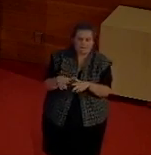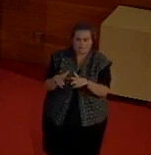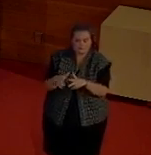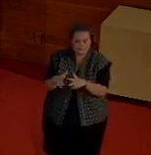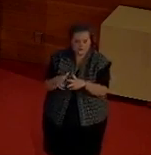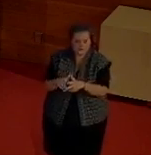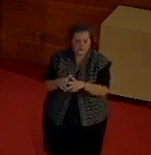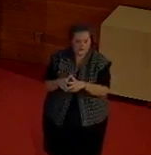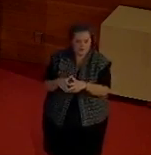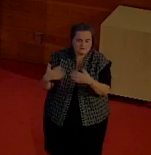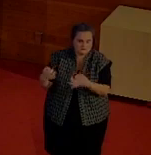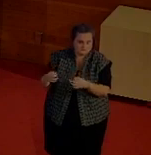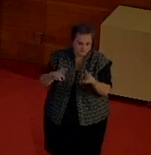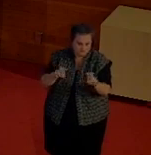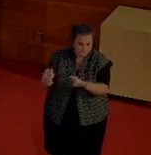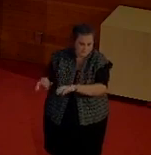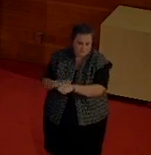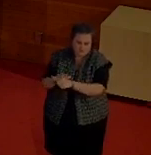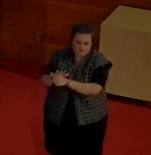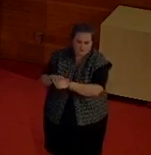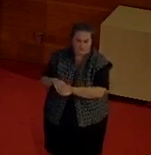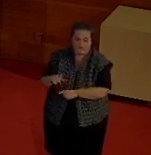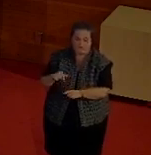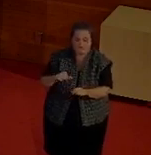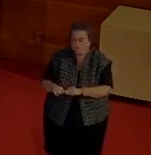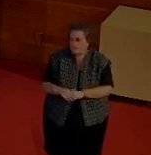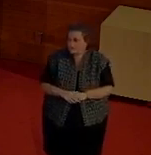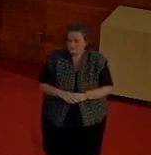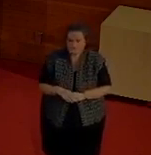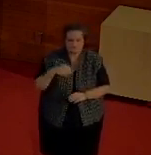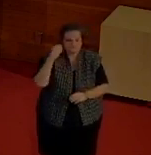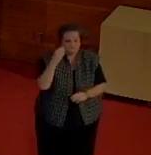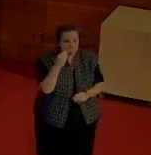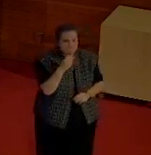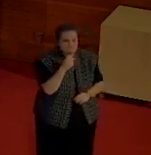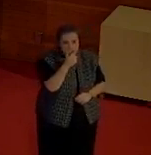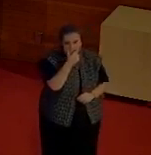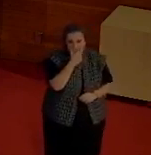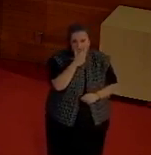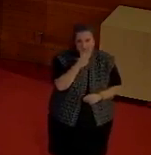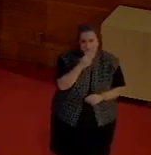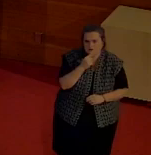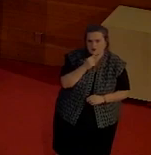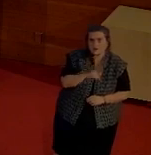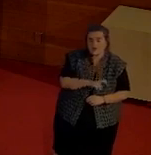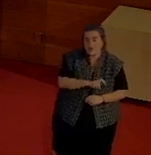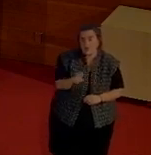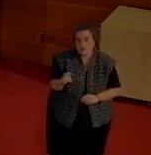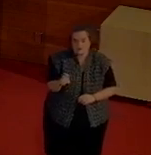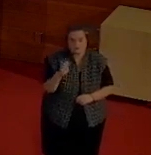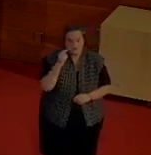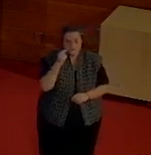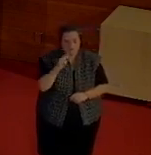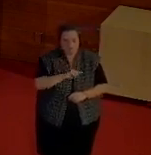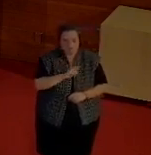y en términos de seguridad A partir de ahí Creo que es fácil si otros como yo perciben Ese temor que